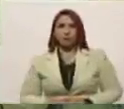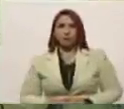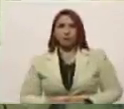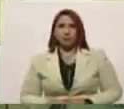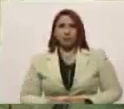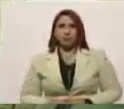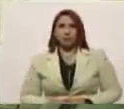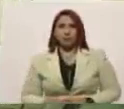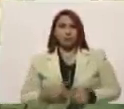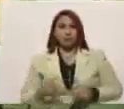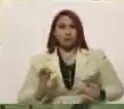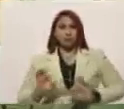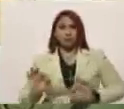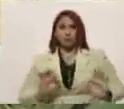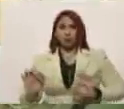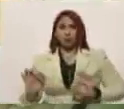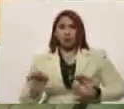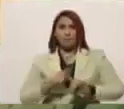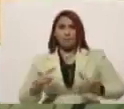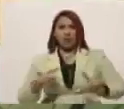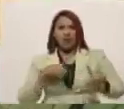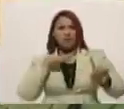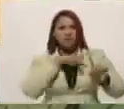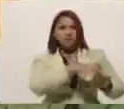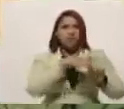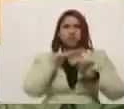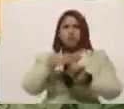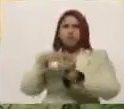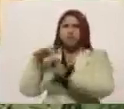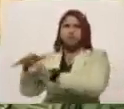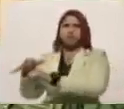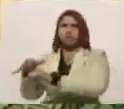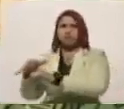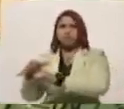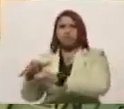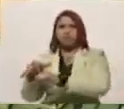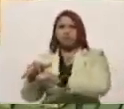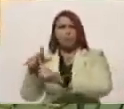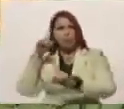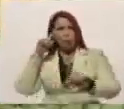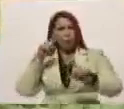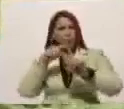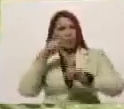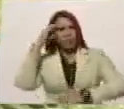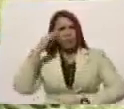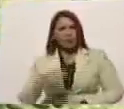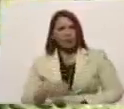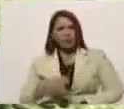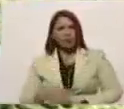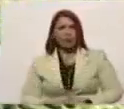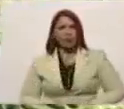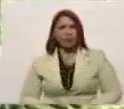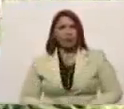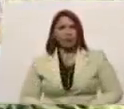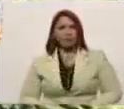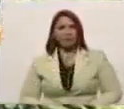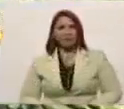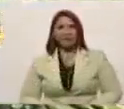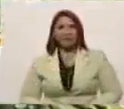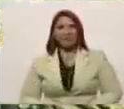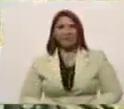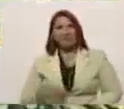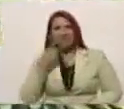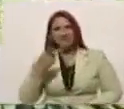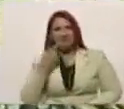Y para prepararse para ataques a objetivos militares, policiales, políticos, populares.